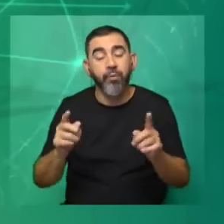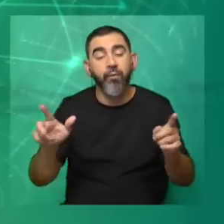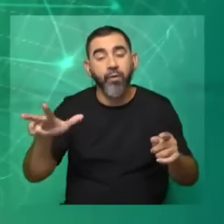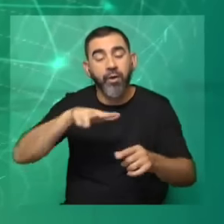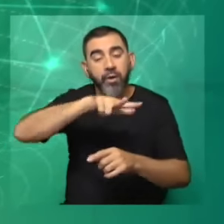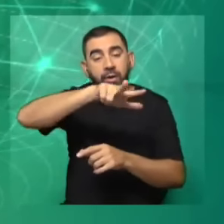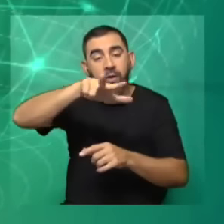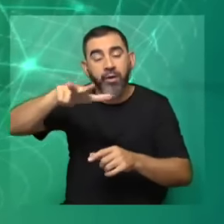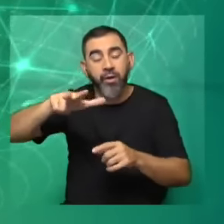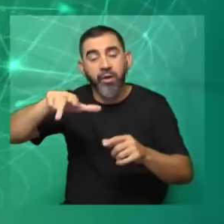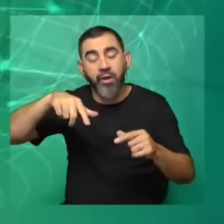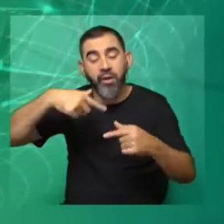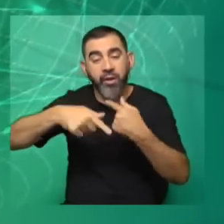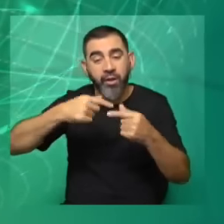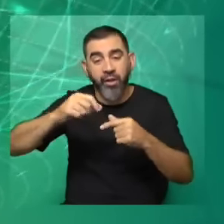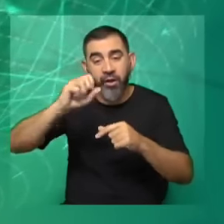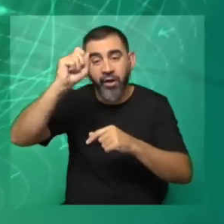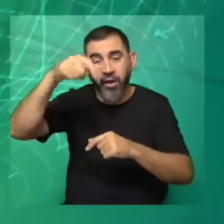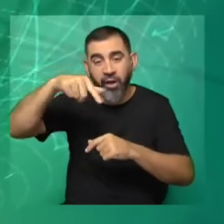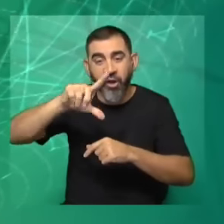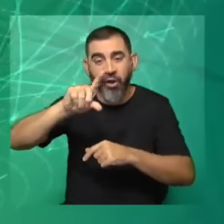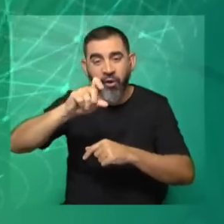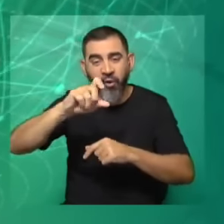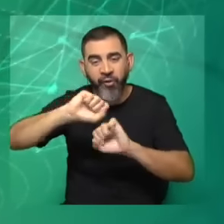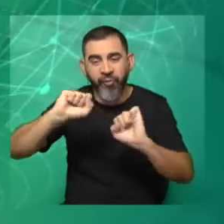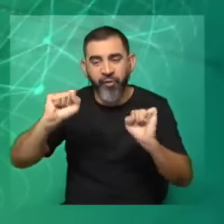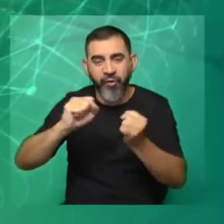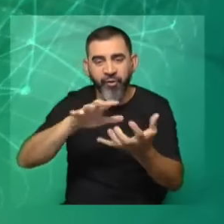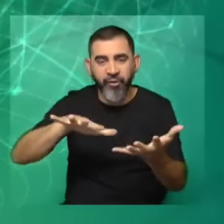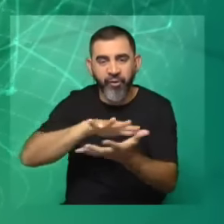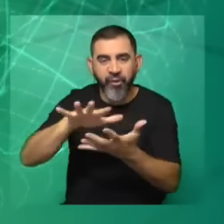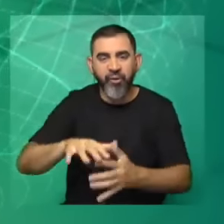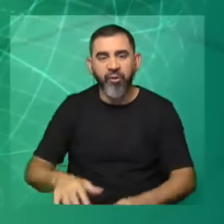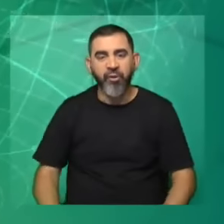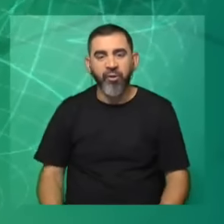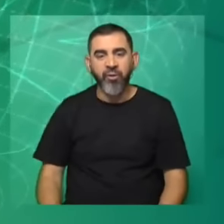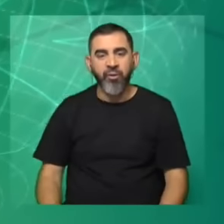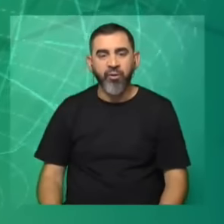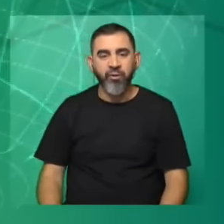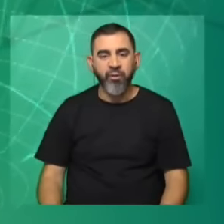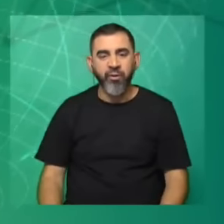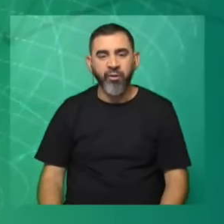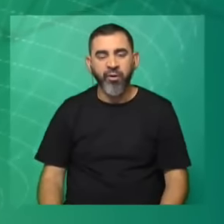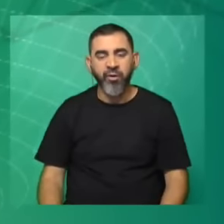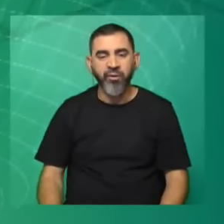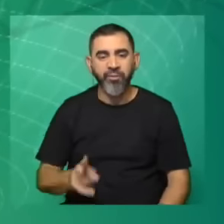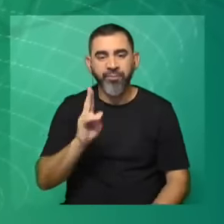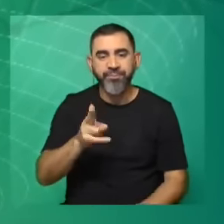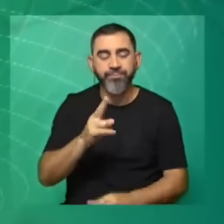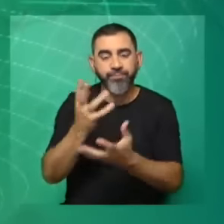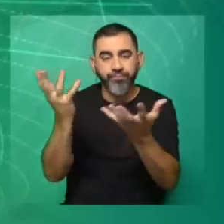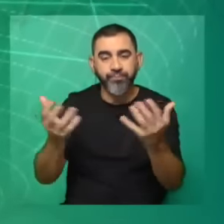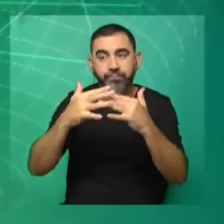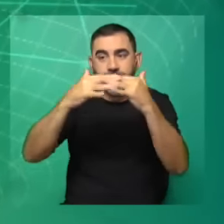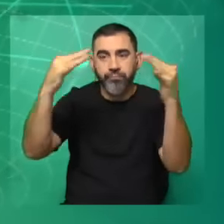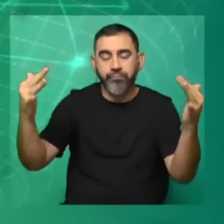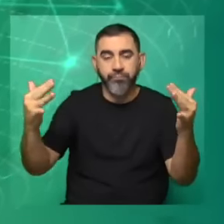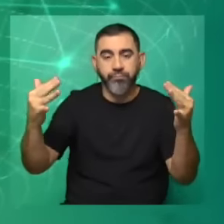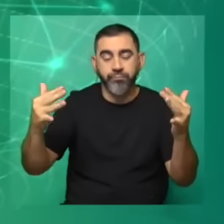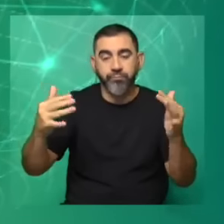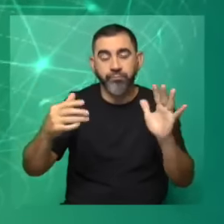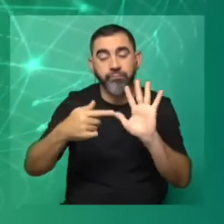fuerza aérea y también la Aviación naval para continuar enfriando las zonas más críticas la prohibición de quemas al aire libre está